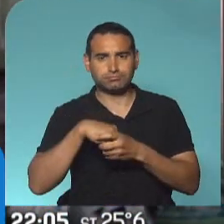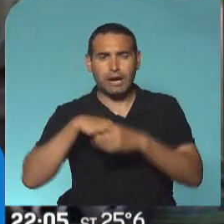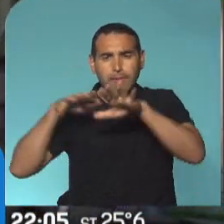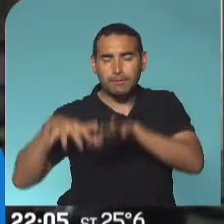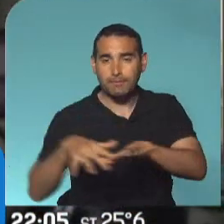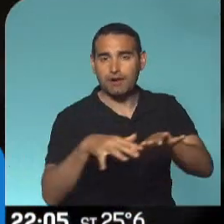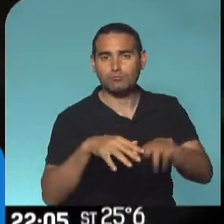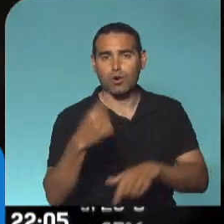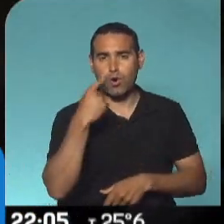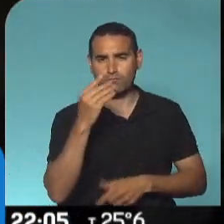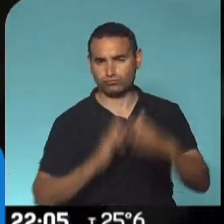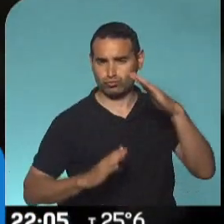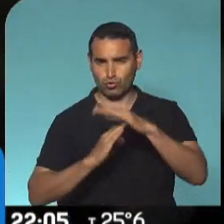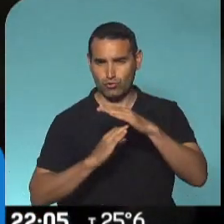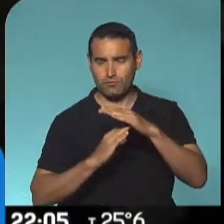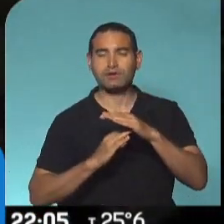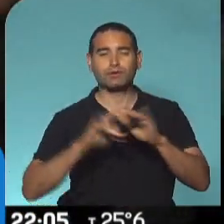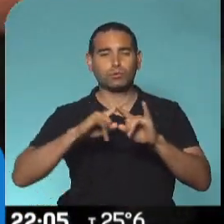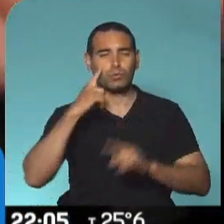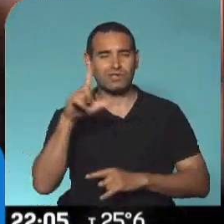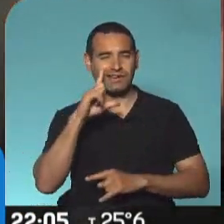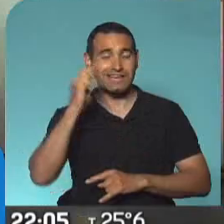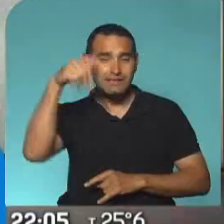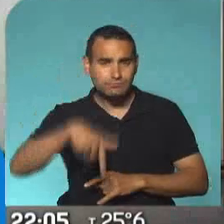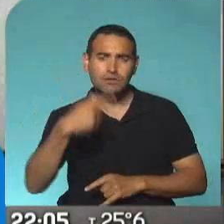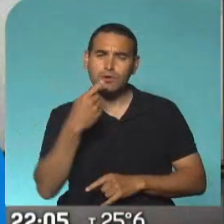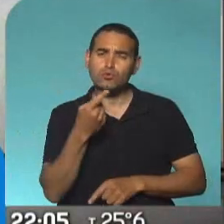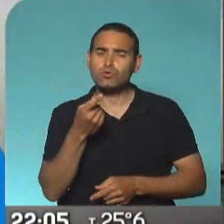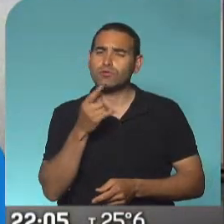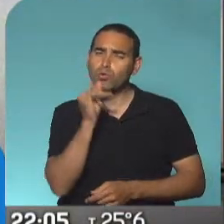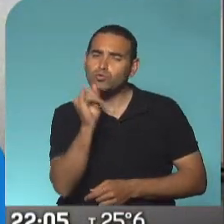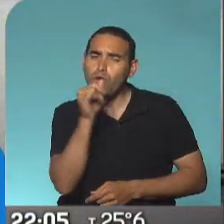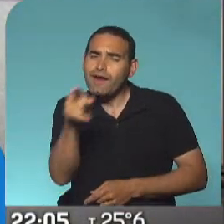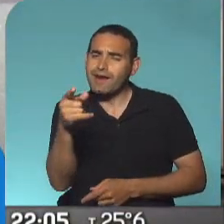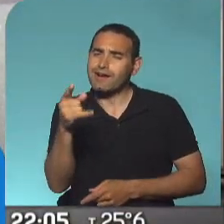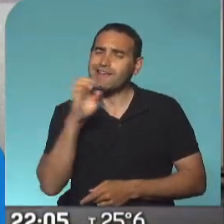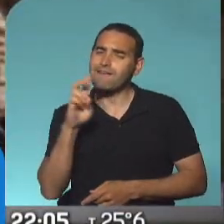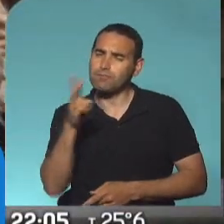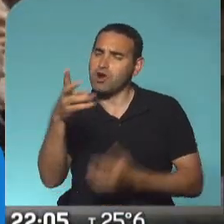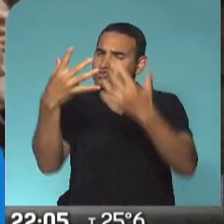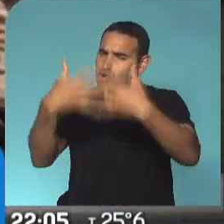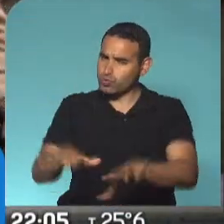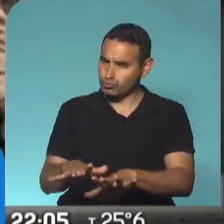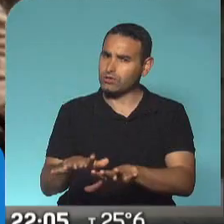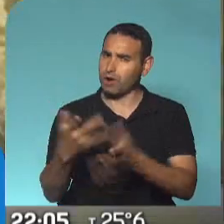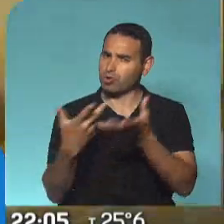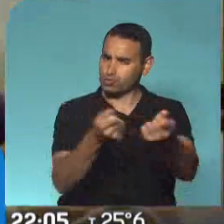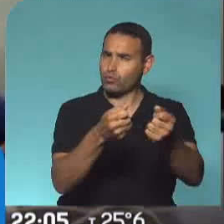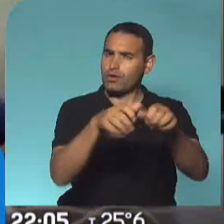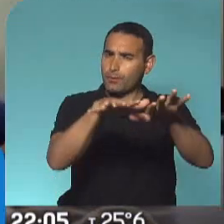su comandante en jefe, el general Williams Calimán, sugirieron a Morales renunciar a su mandato presidencial para pacificar el